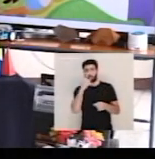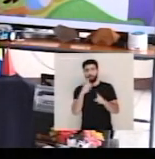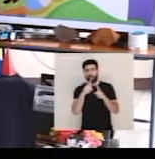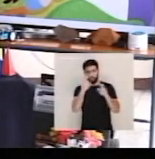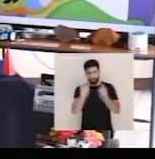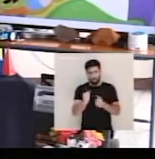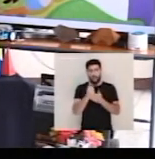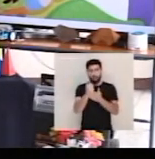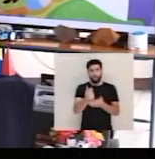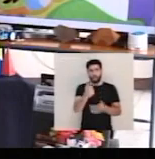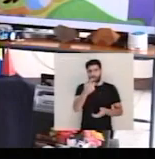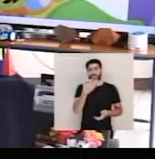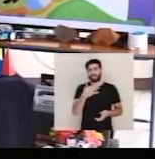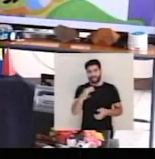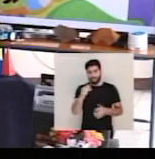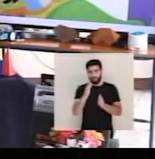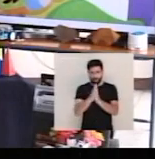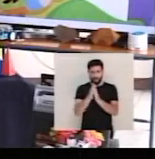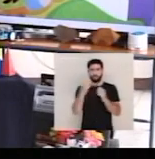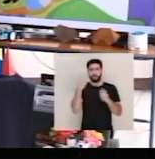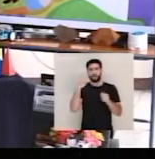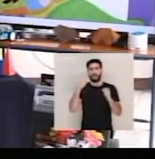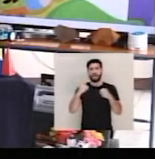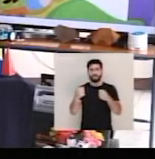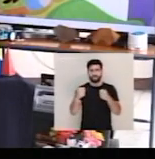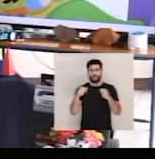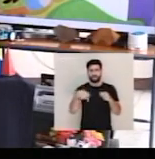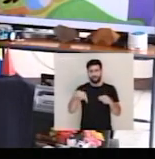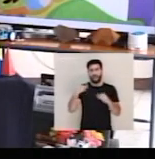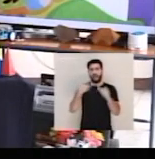chicos a realizar la actividad.